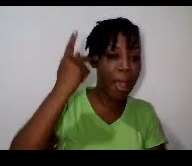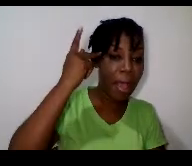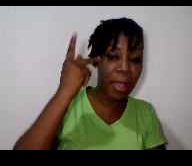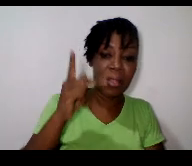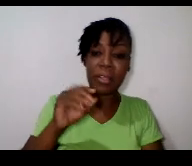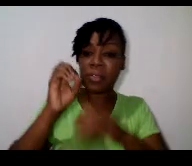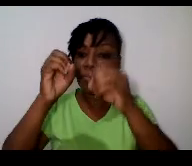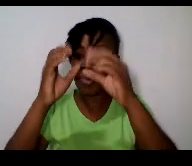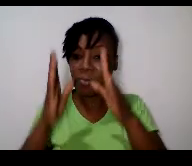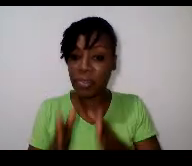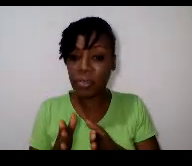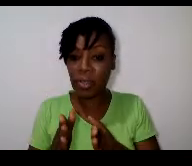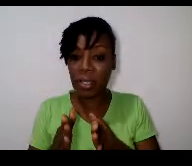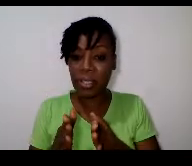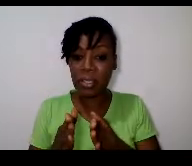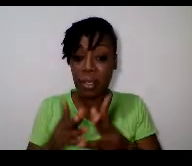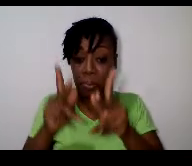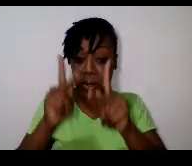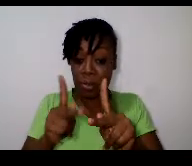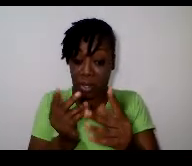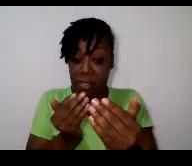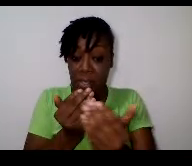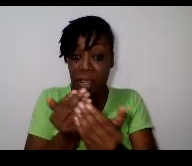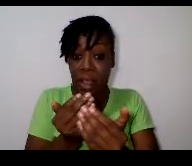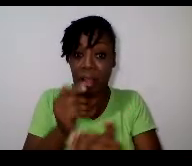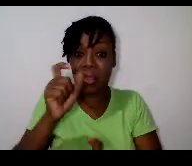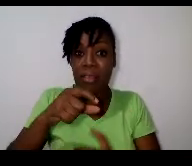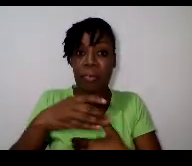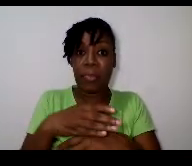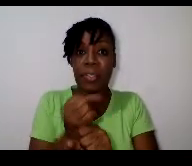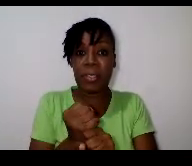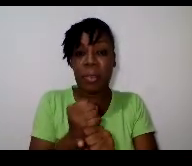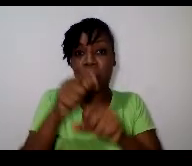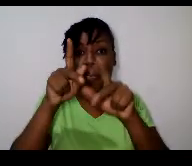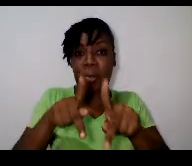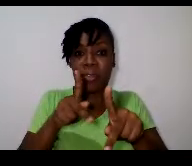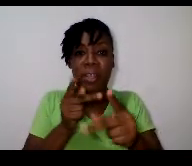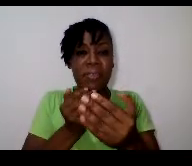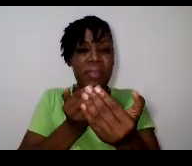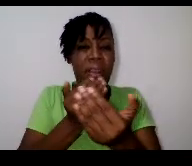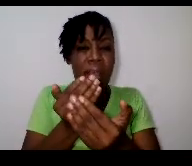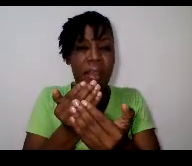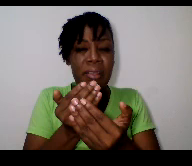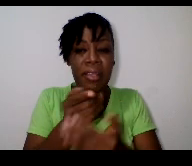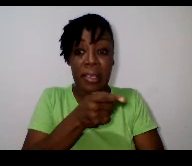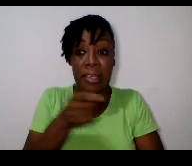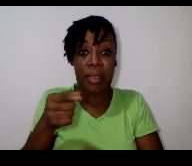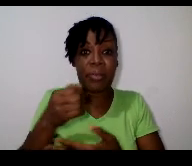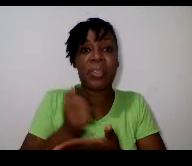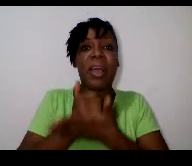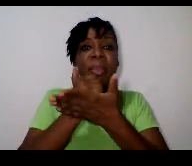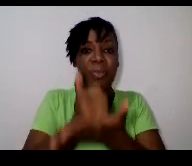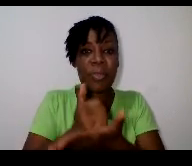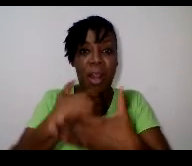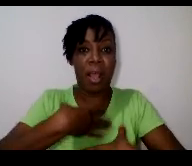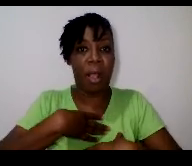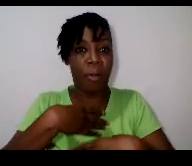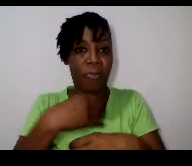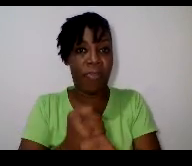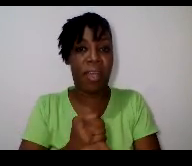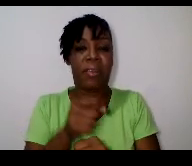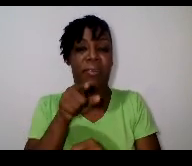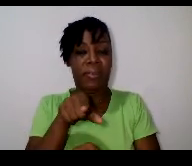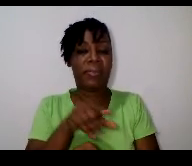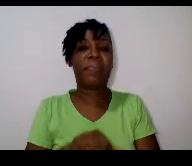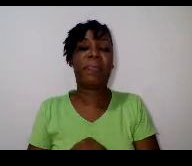cercanas, tenemos que ser personas de confianza y tenemos que ayudarlos a ellos a confiar en ellos mismos también.